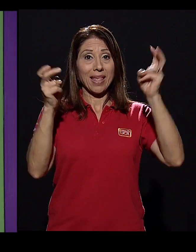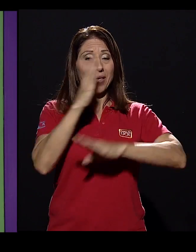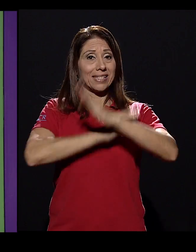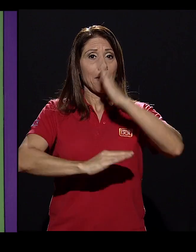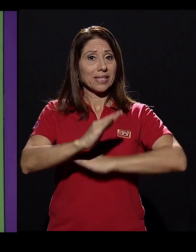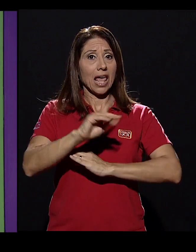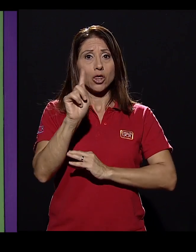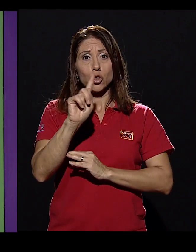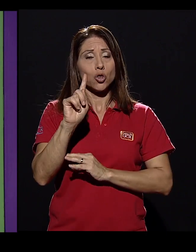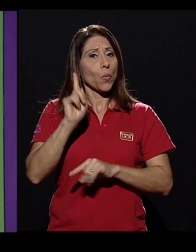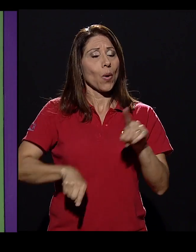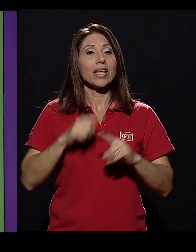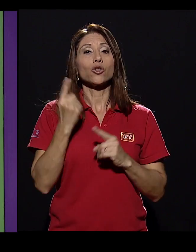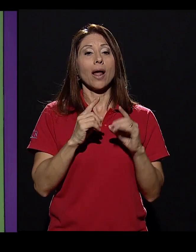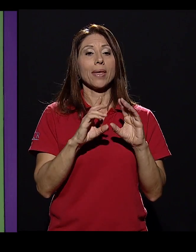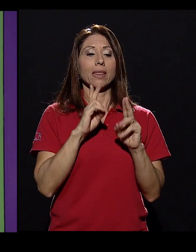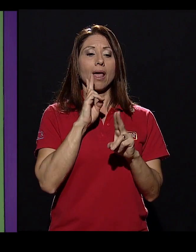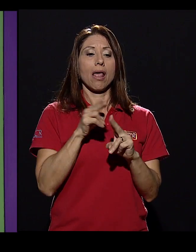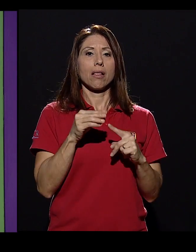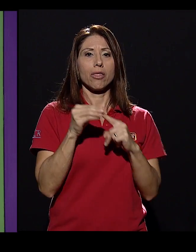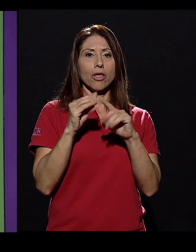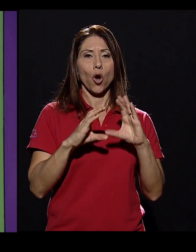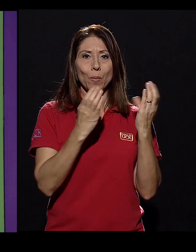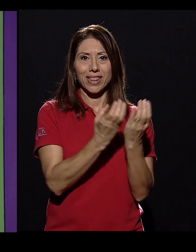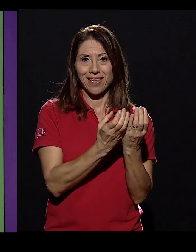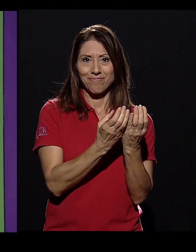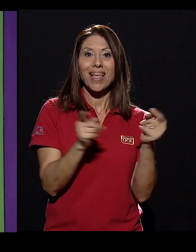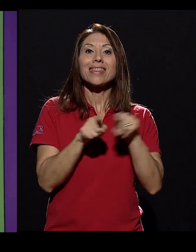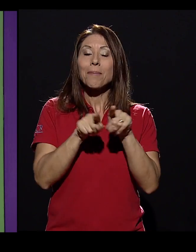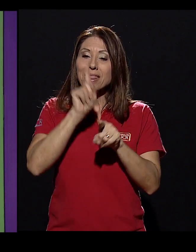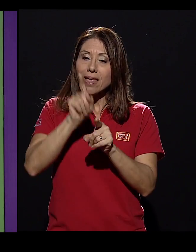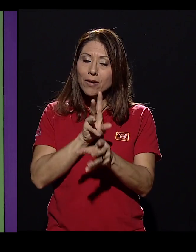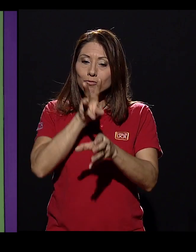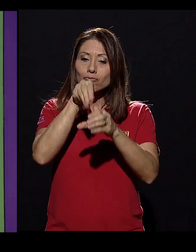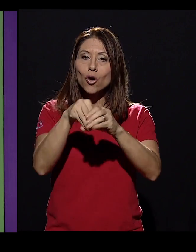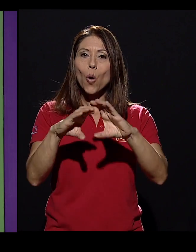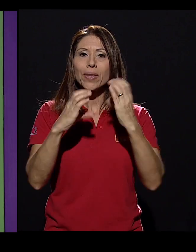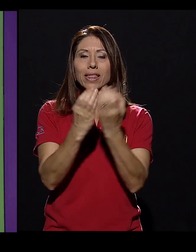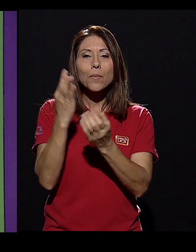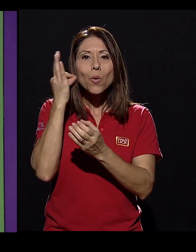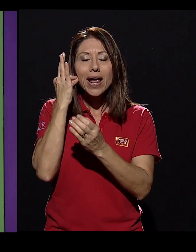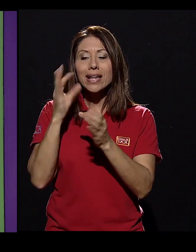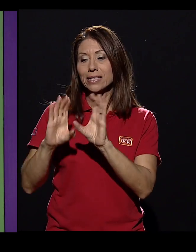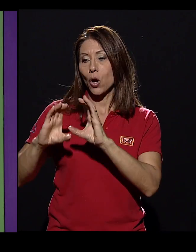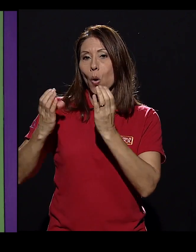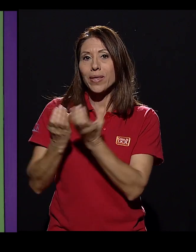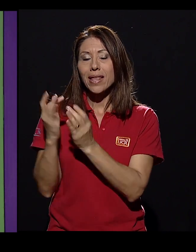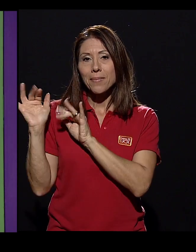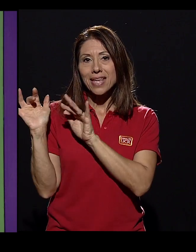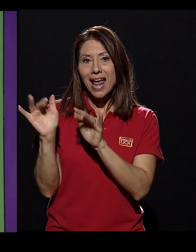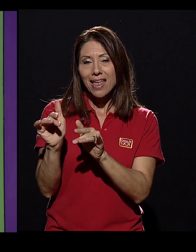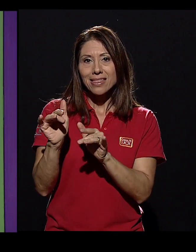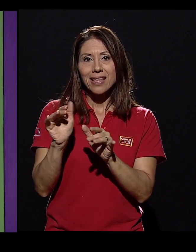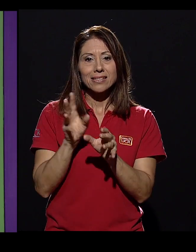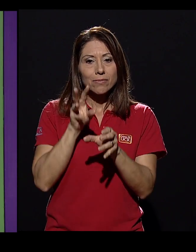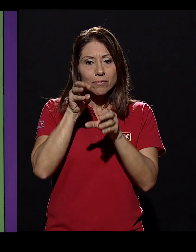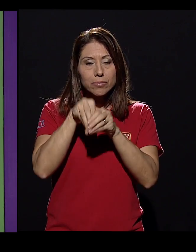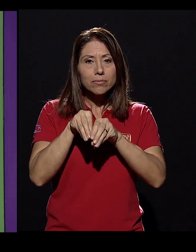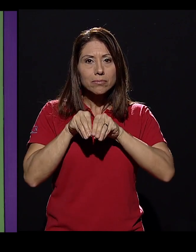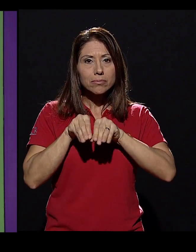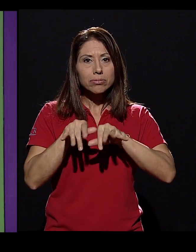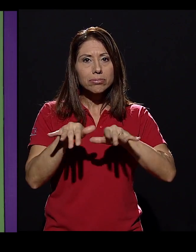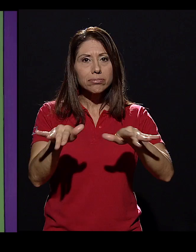de discapacidad no puede ser solo un tema del comité, debe ser un tema del comité de las mujeres, debe ser un tema del comité de migrantes, ¿verdad? Y entonces